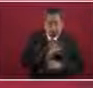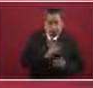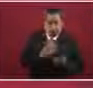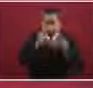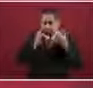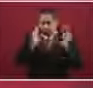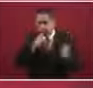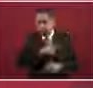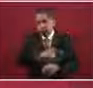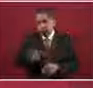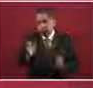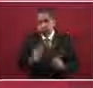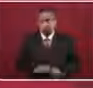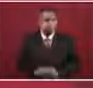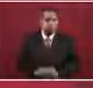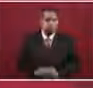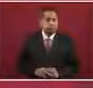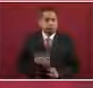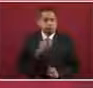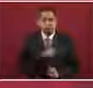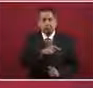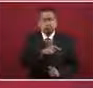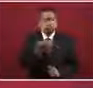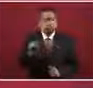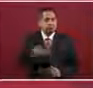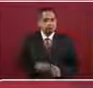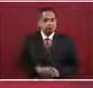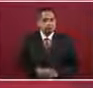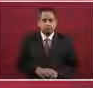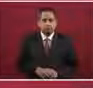fin, que